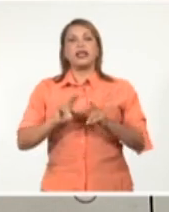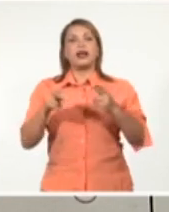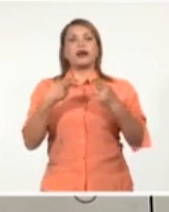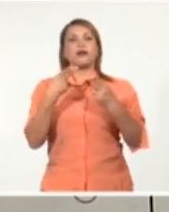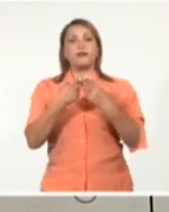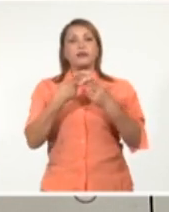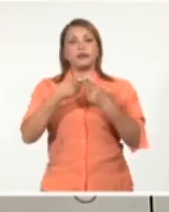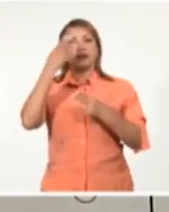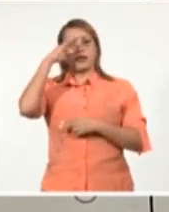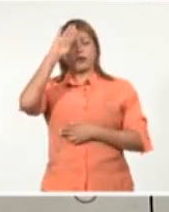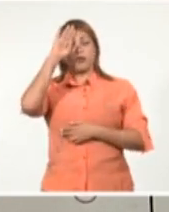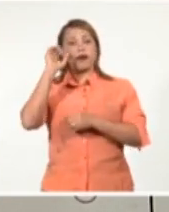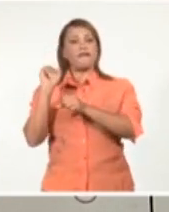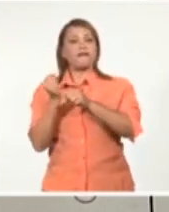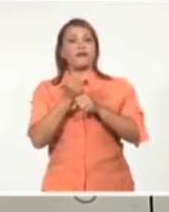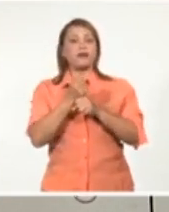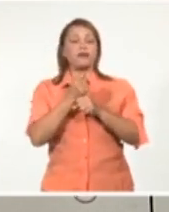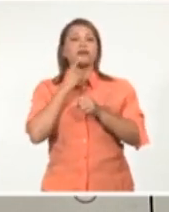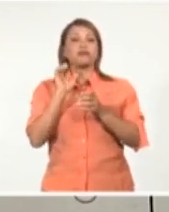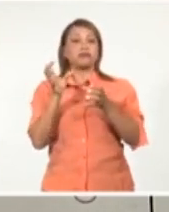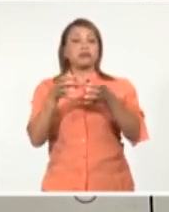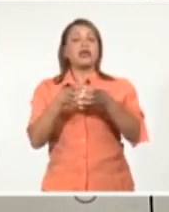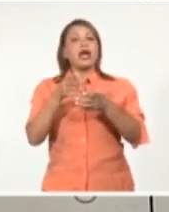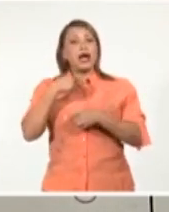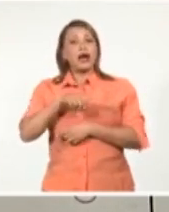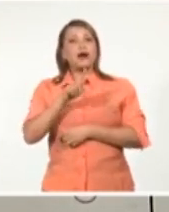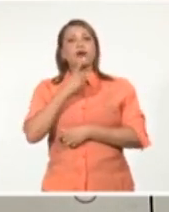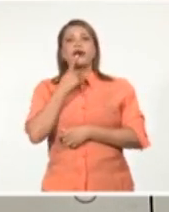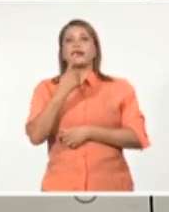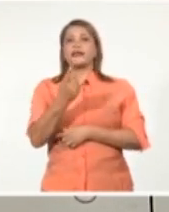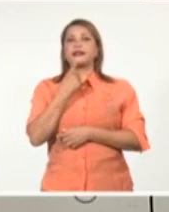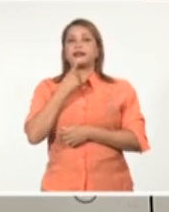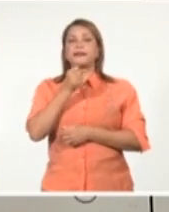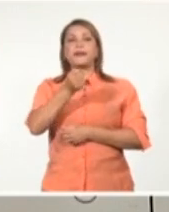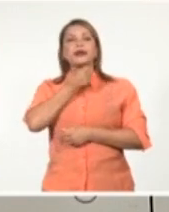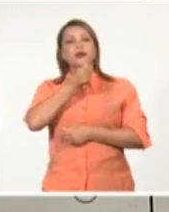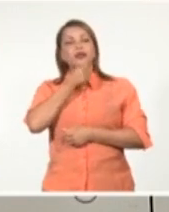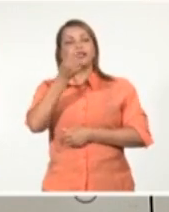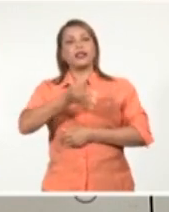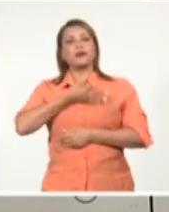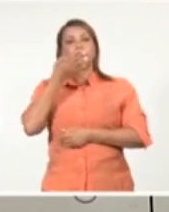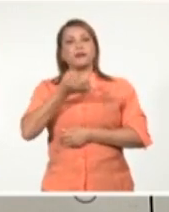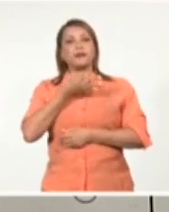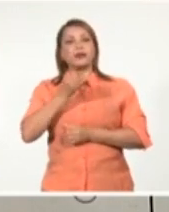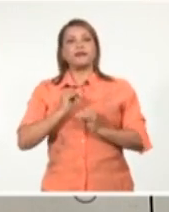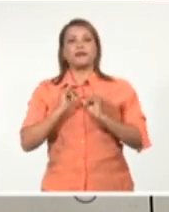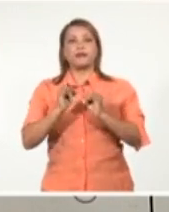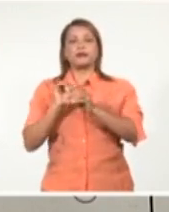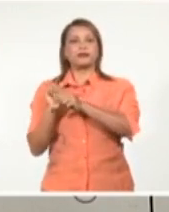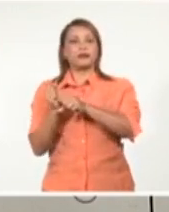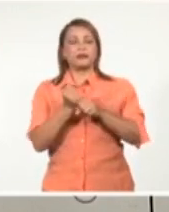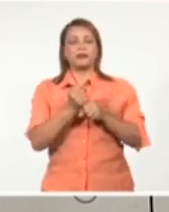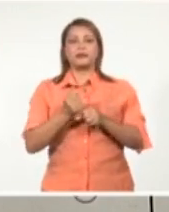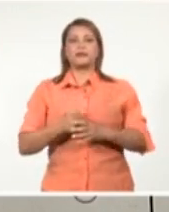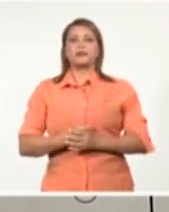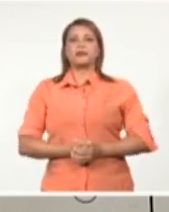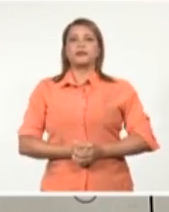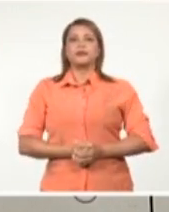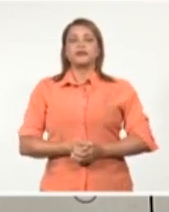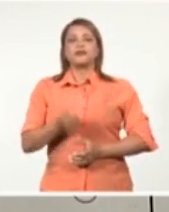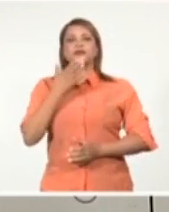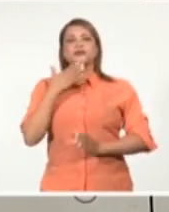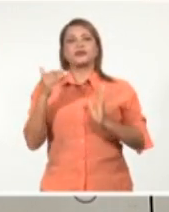Mundial de Béisbol sub-23 contactamos con el colega Pablo López para conocer detalles de la preparación del elenco caribeño buenas